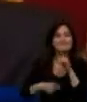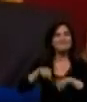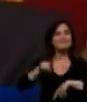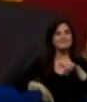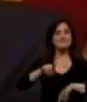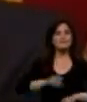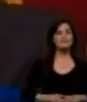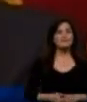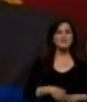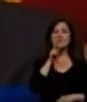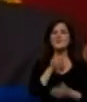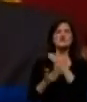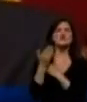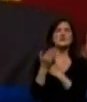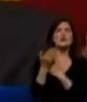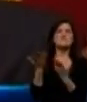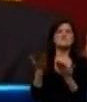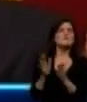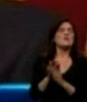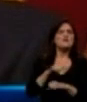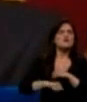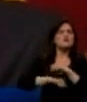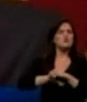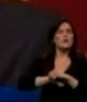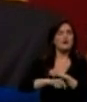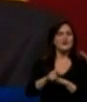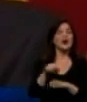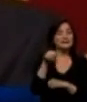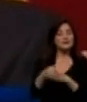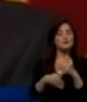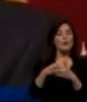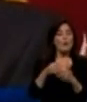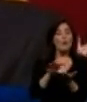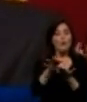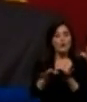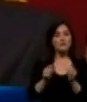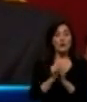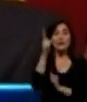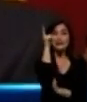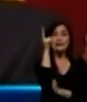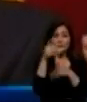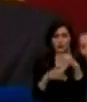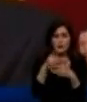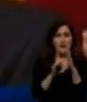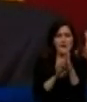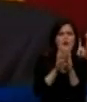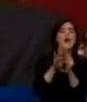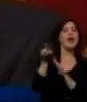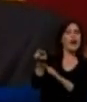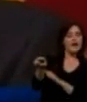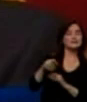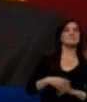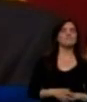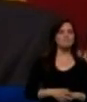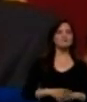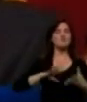pueblos hacen la historia, pero los líderes aceleran los procesos. Esta revolución tiene